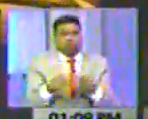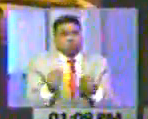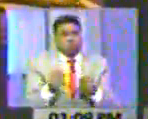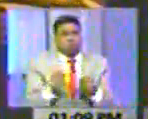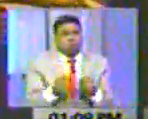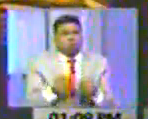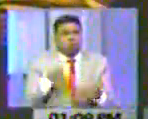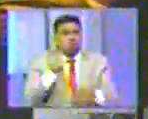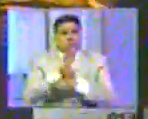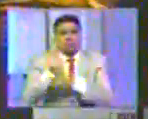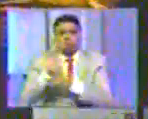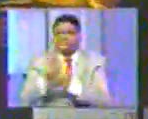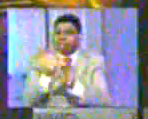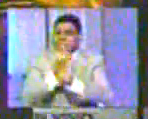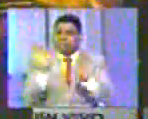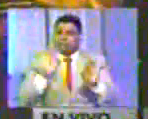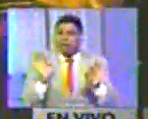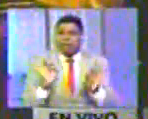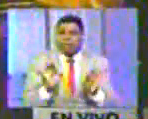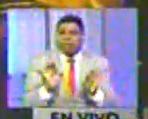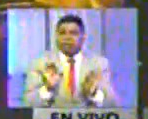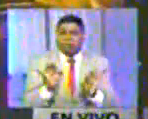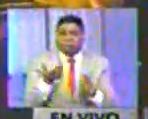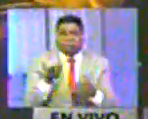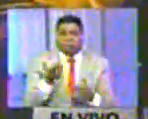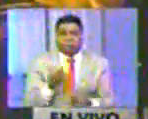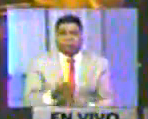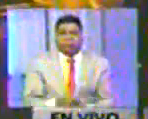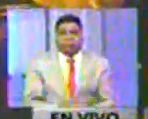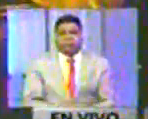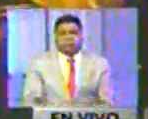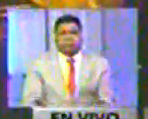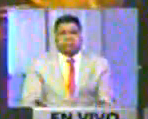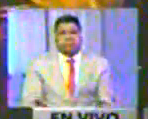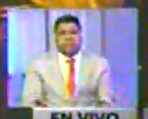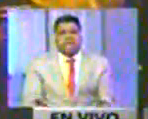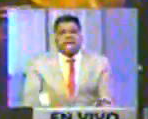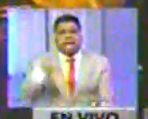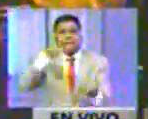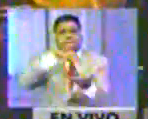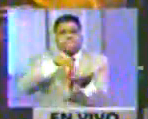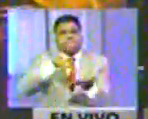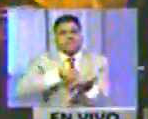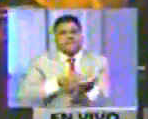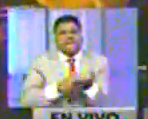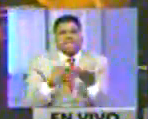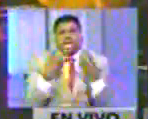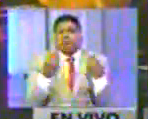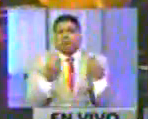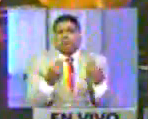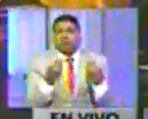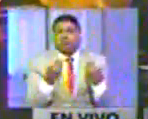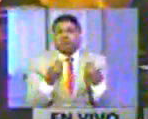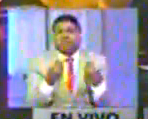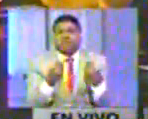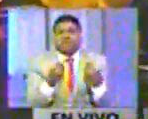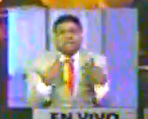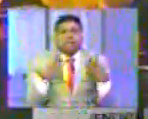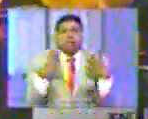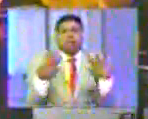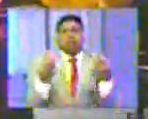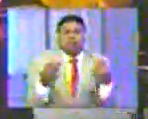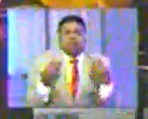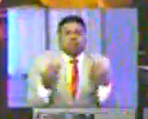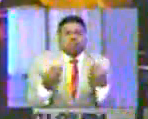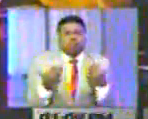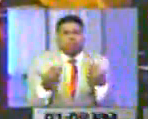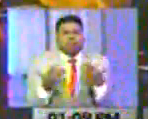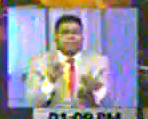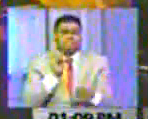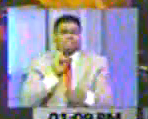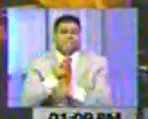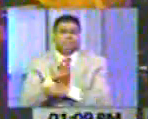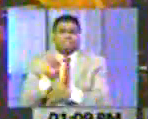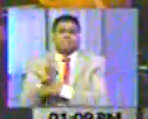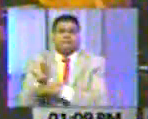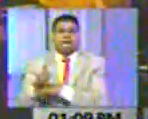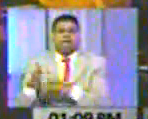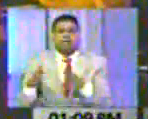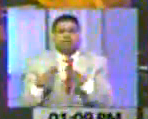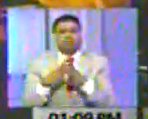En Miranda se concentra la mayor cantidad de amenazas que caracterizan el comportamiento de la actividad